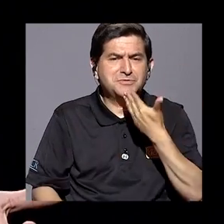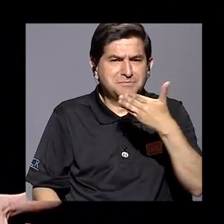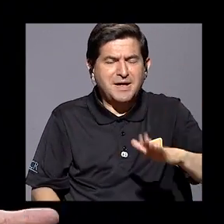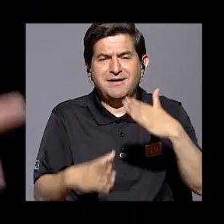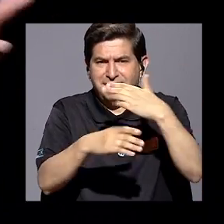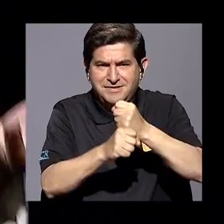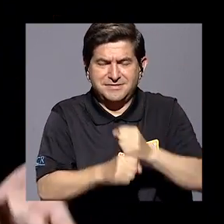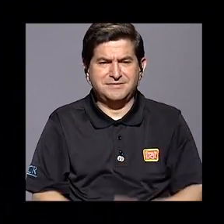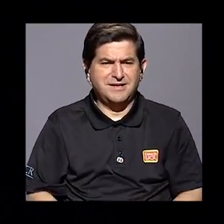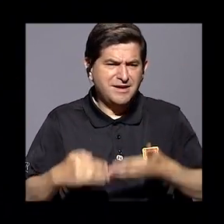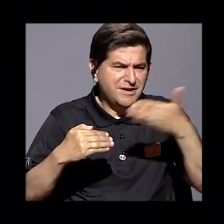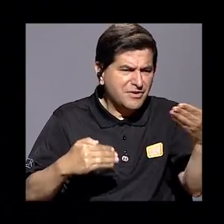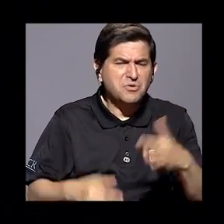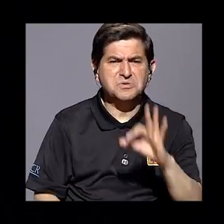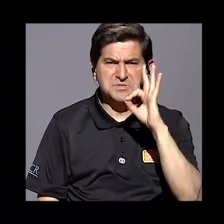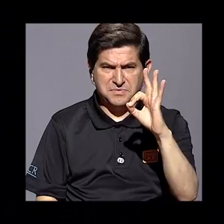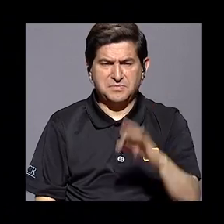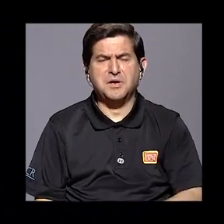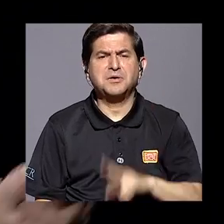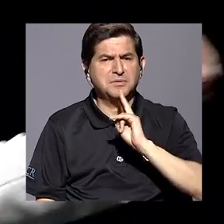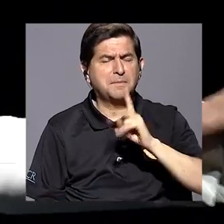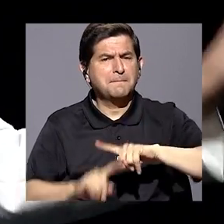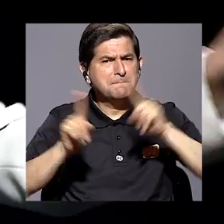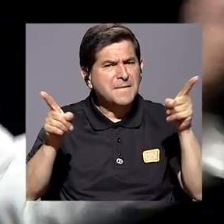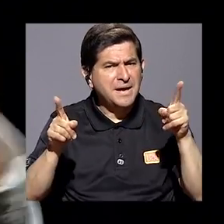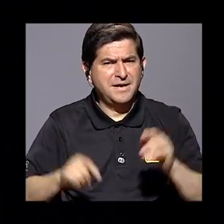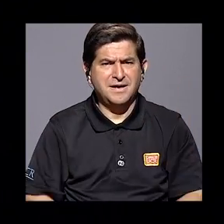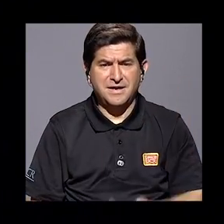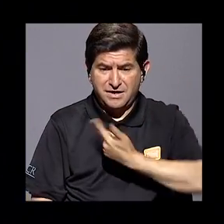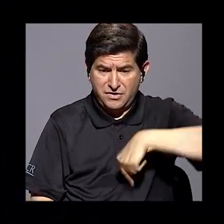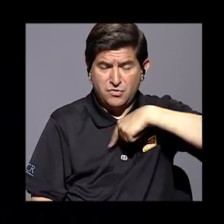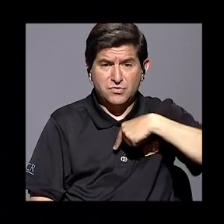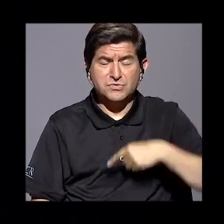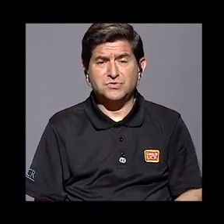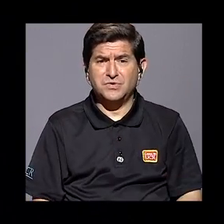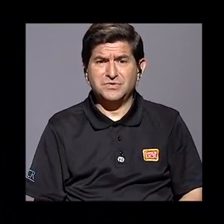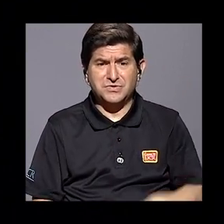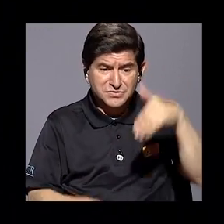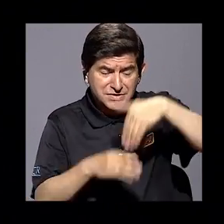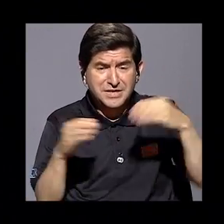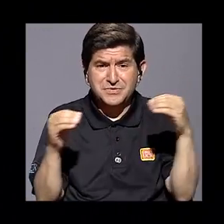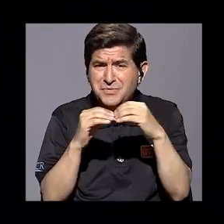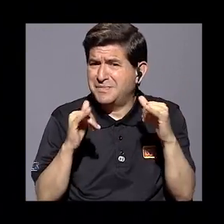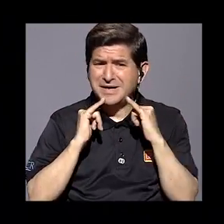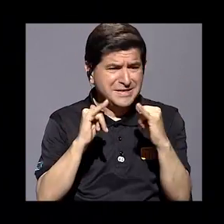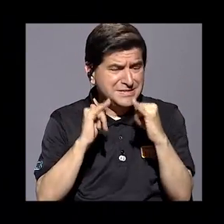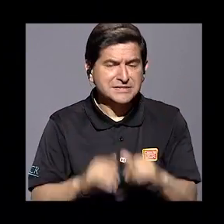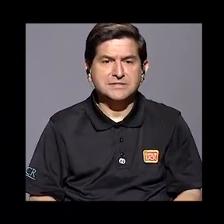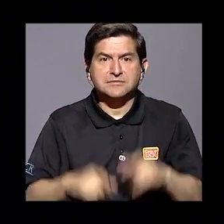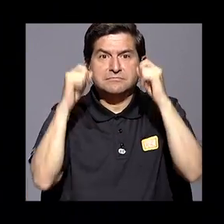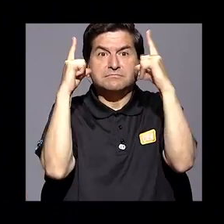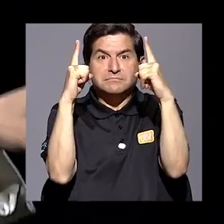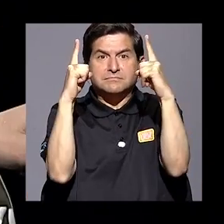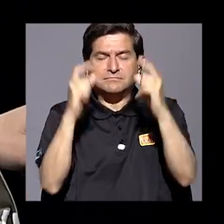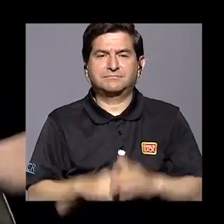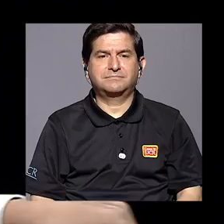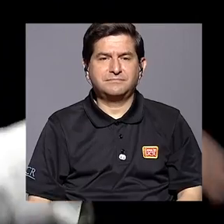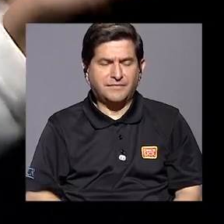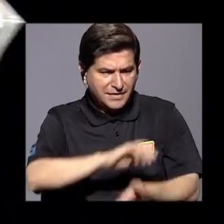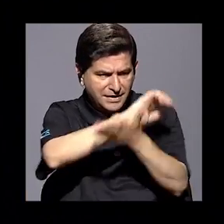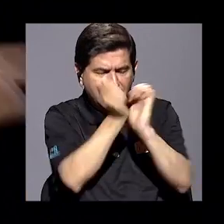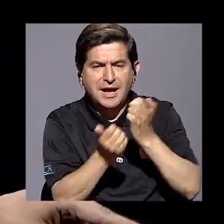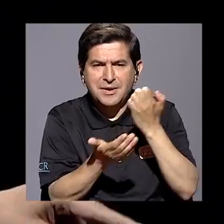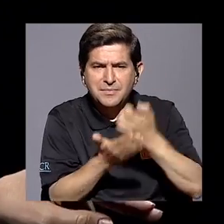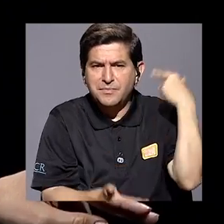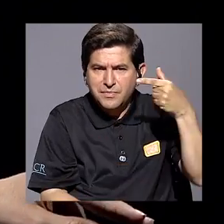mal creo yo hay cosas que se han hecho bien ciertamente pero el hecho de que estemos entre los más desiguales tendría que aprendernos todas las luces de alarma y por eso la reforma